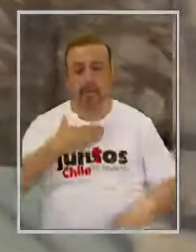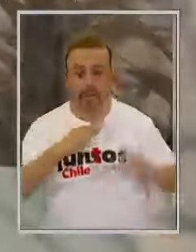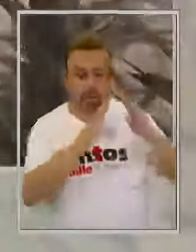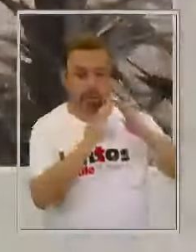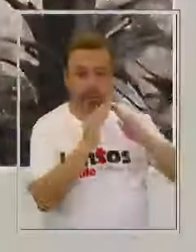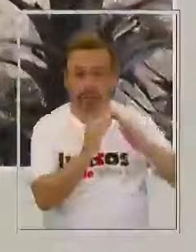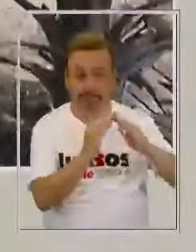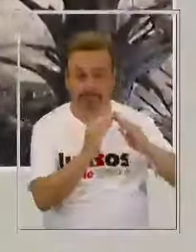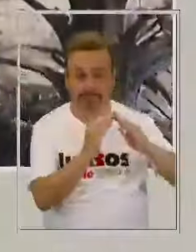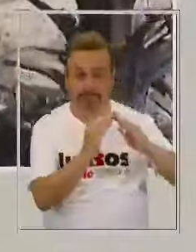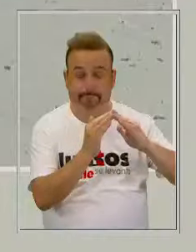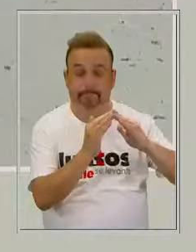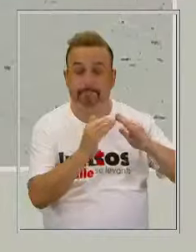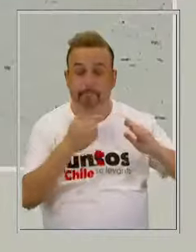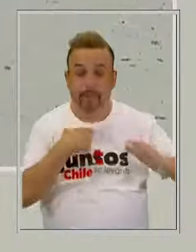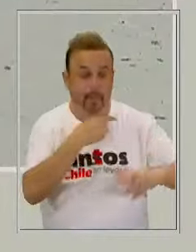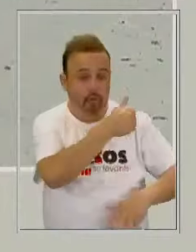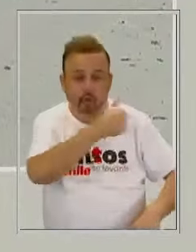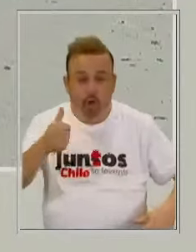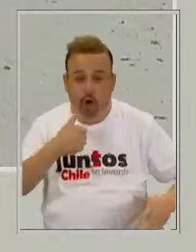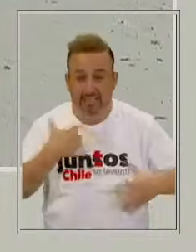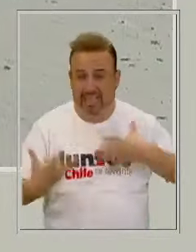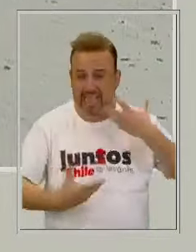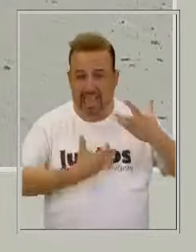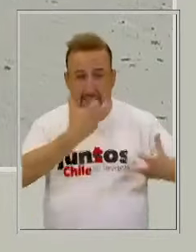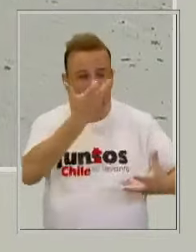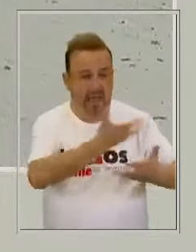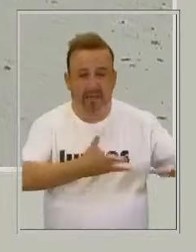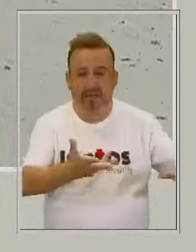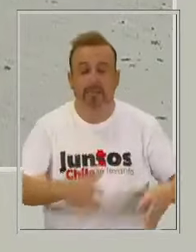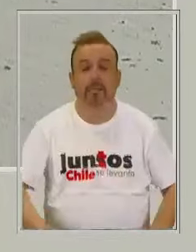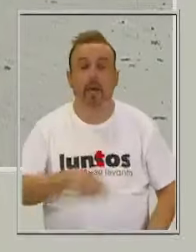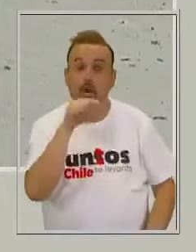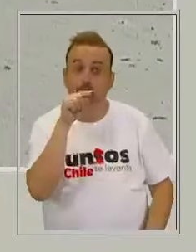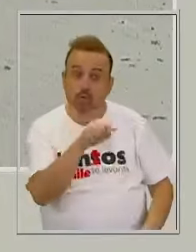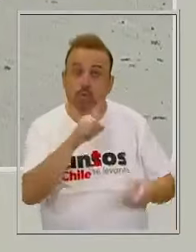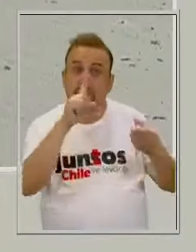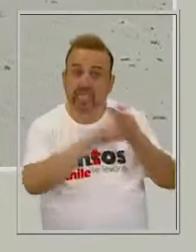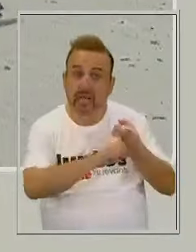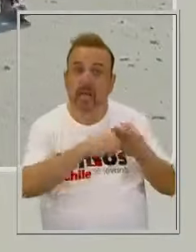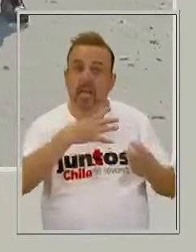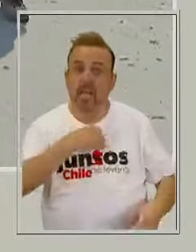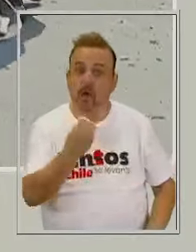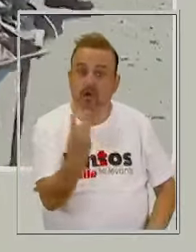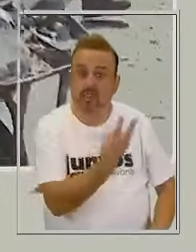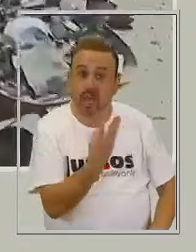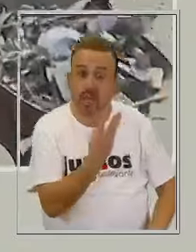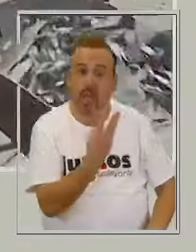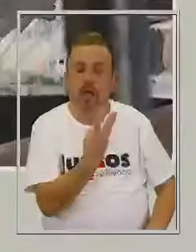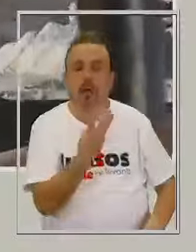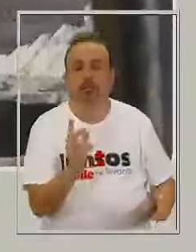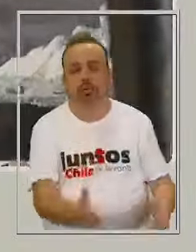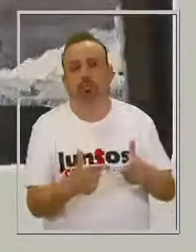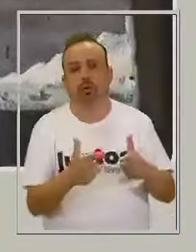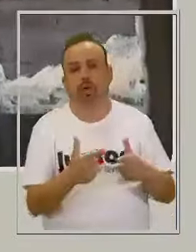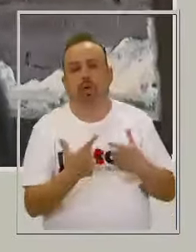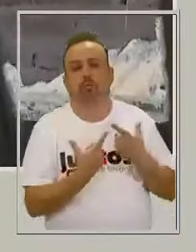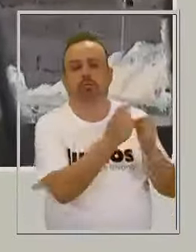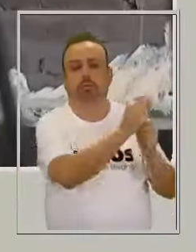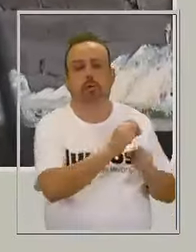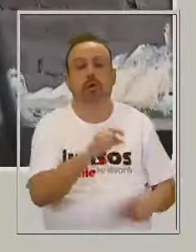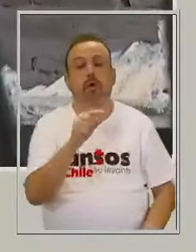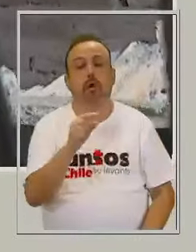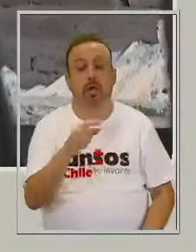se había quemado entera. Tu mujer había logrado escapar con tus hijos, tres hijos, una mayor, pero